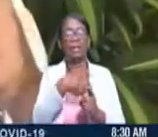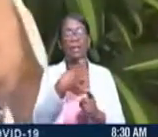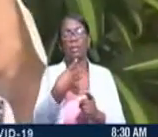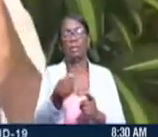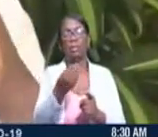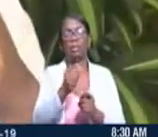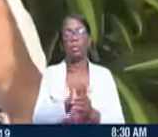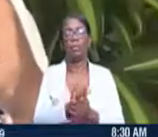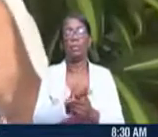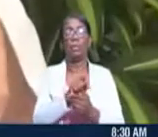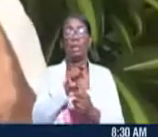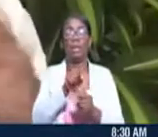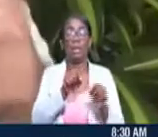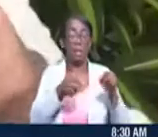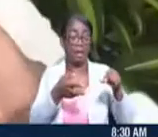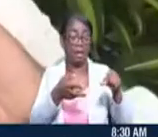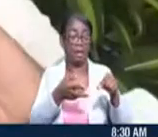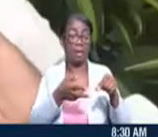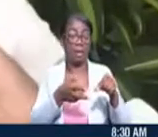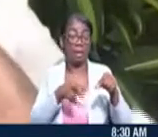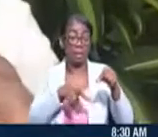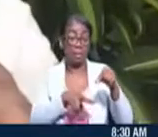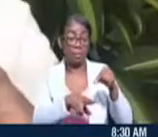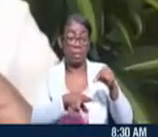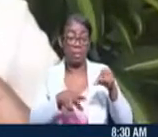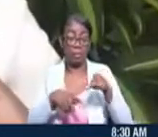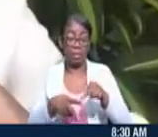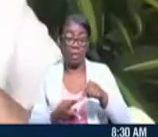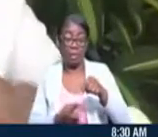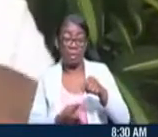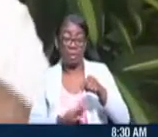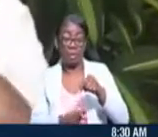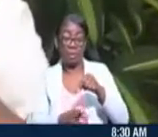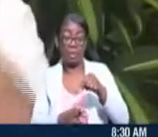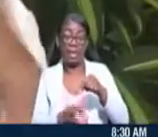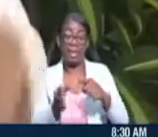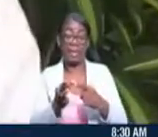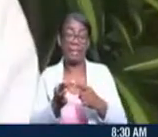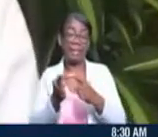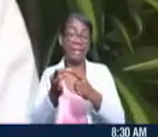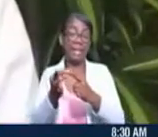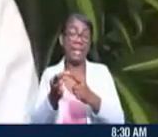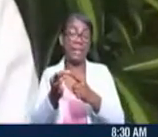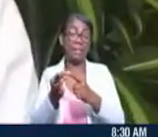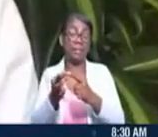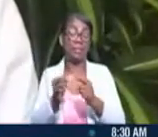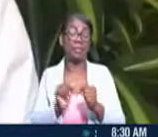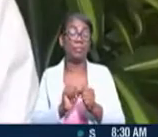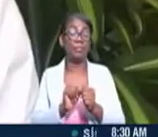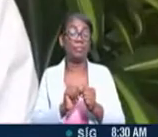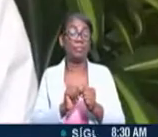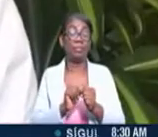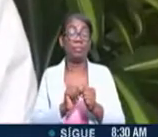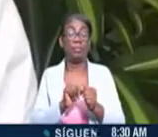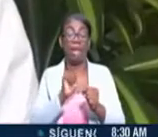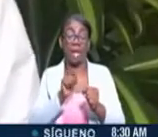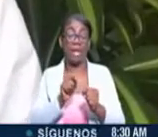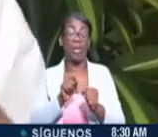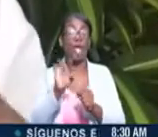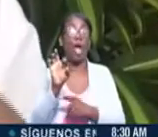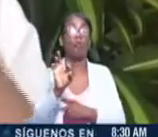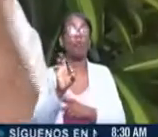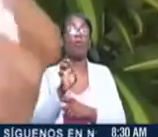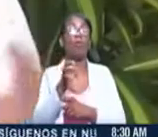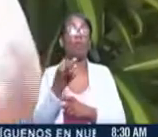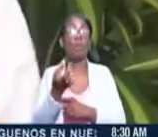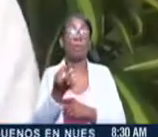vez uno retira de una manera especial, hay todo un sistema para hacerlo, todo un protocolo.